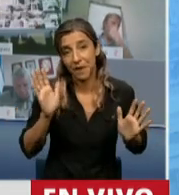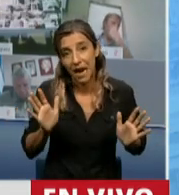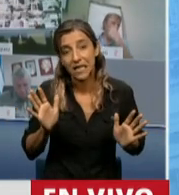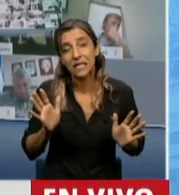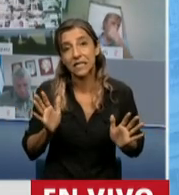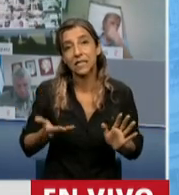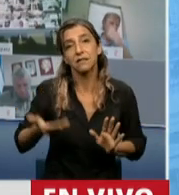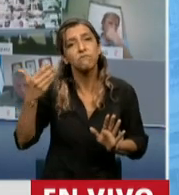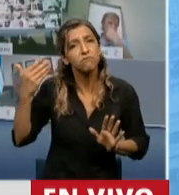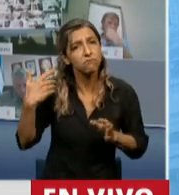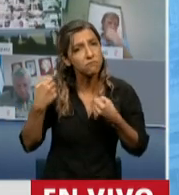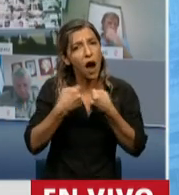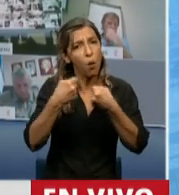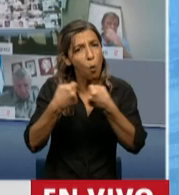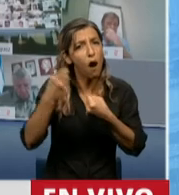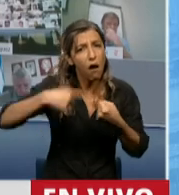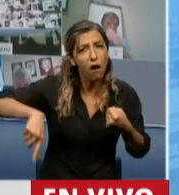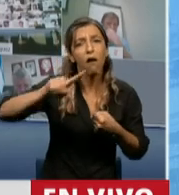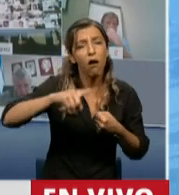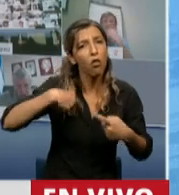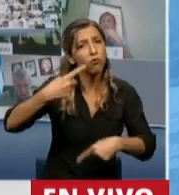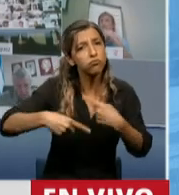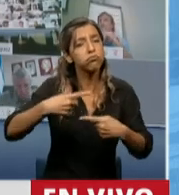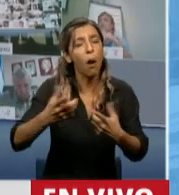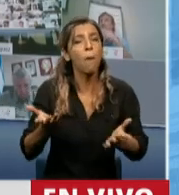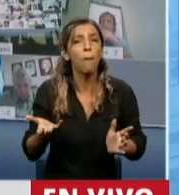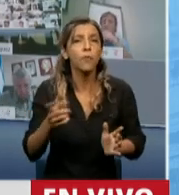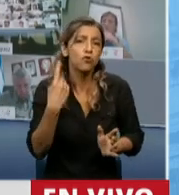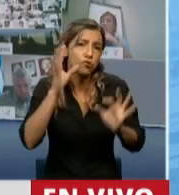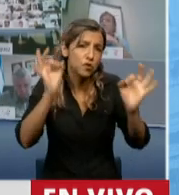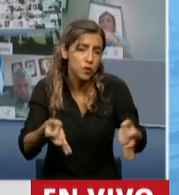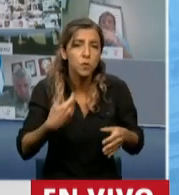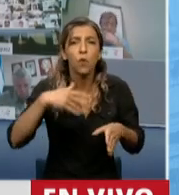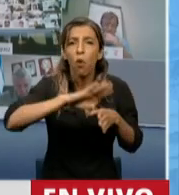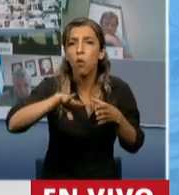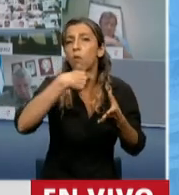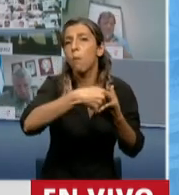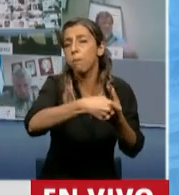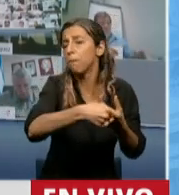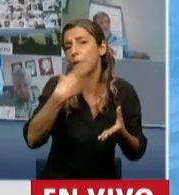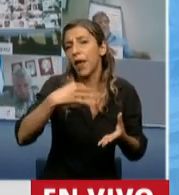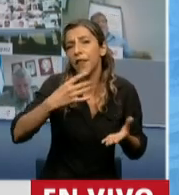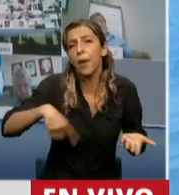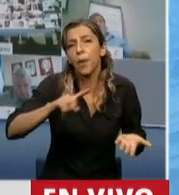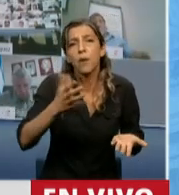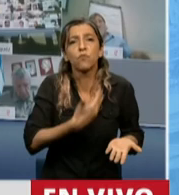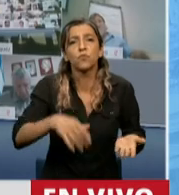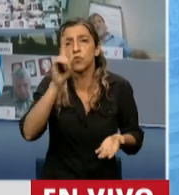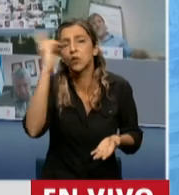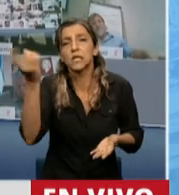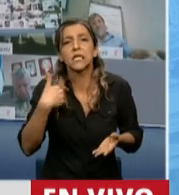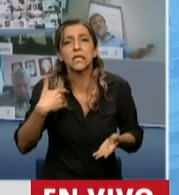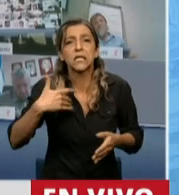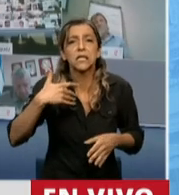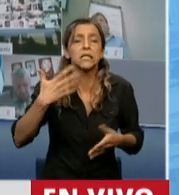consensos importantes, que la reparación histórica no es una concesión graciable de la política ni del Estado a miles